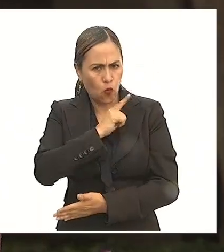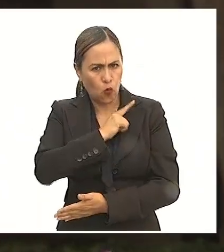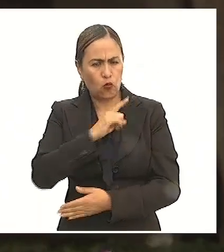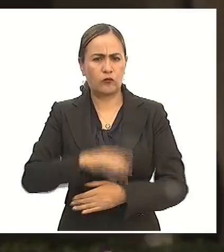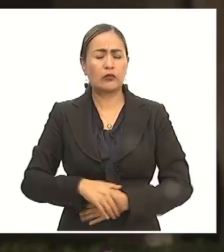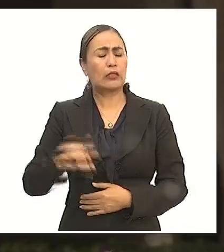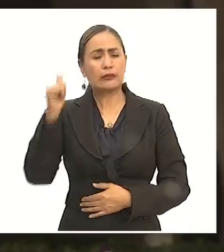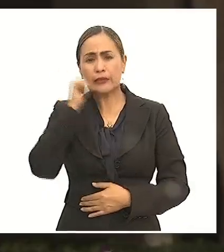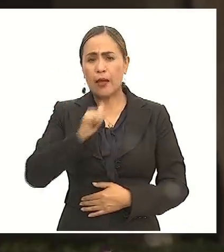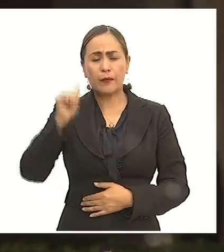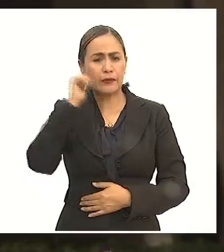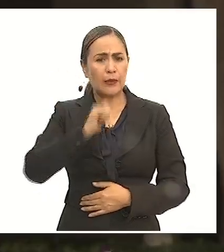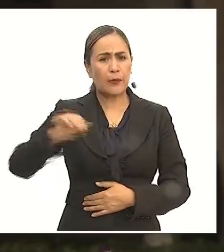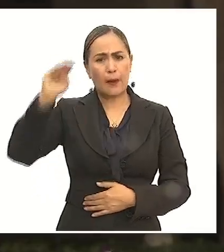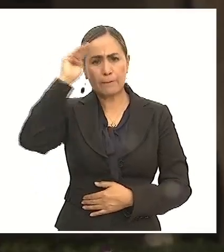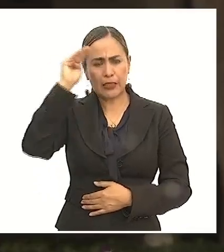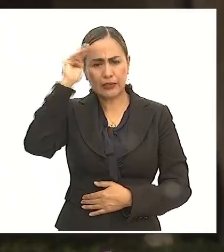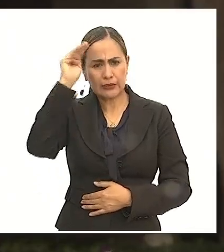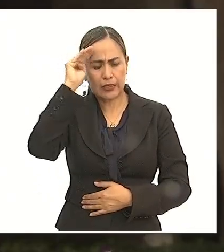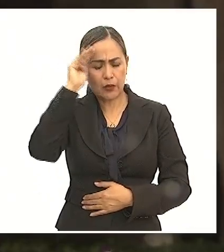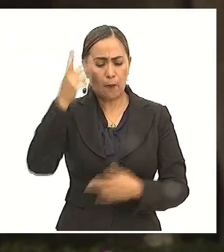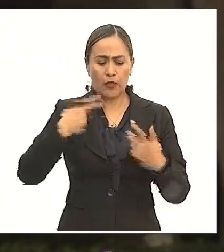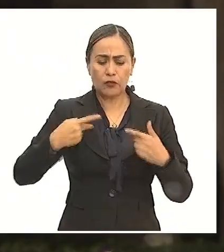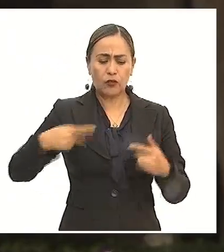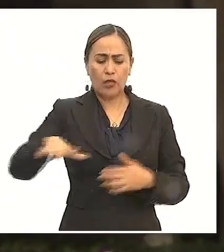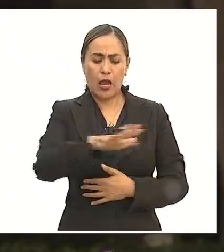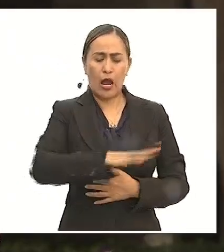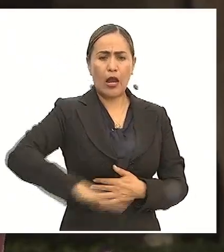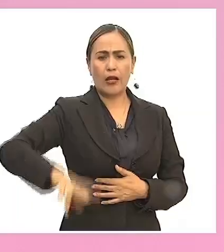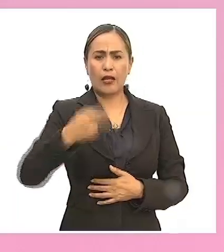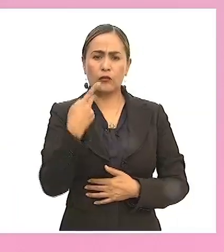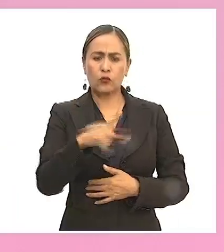pensando siempre en el interés público.